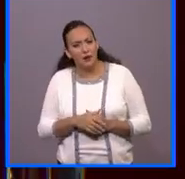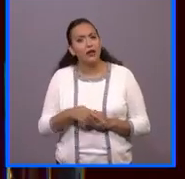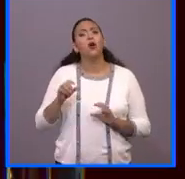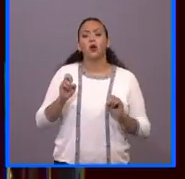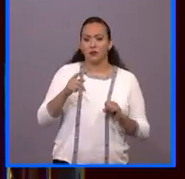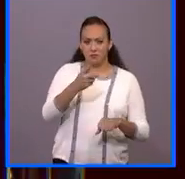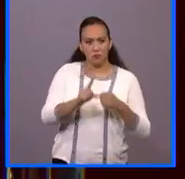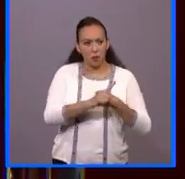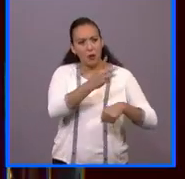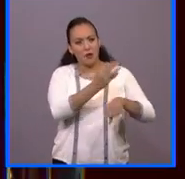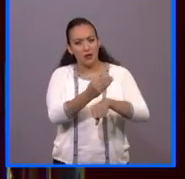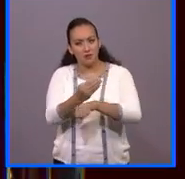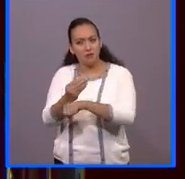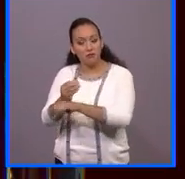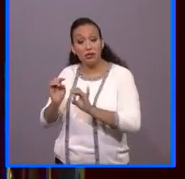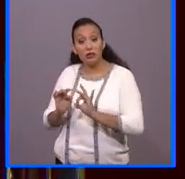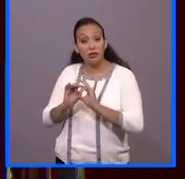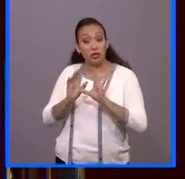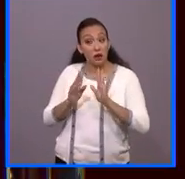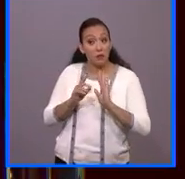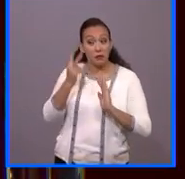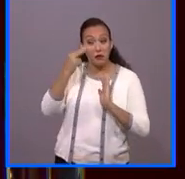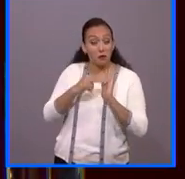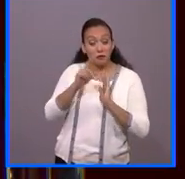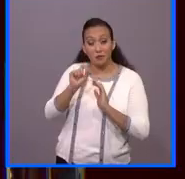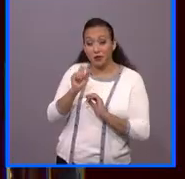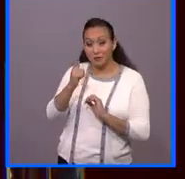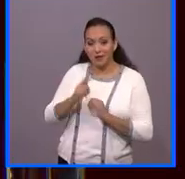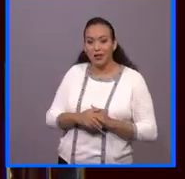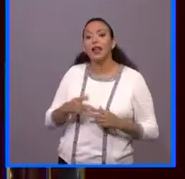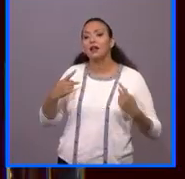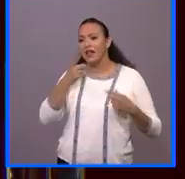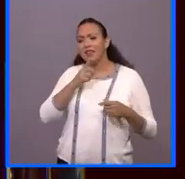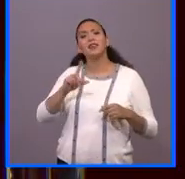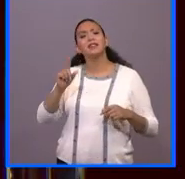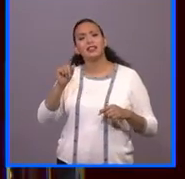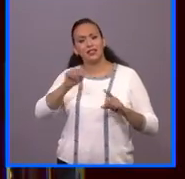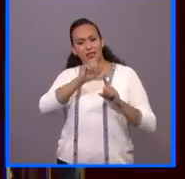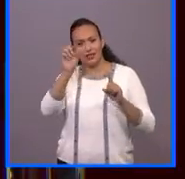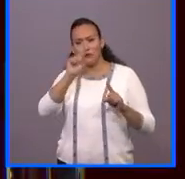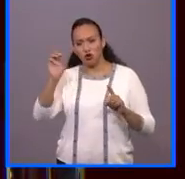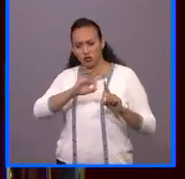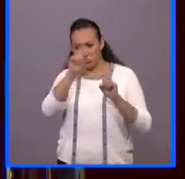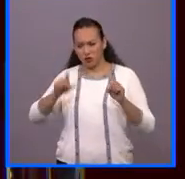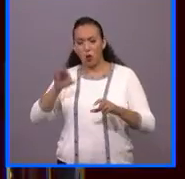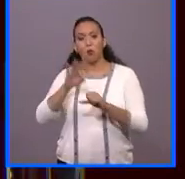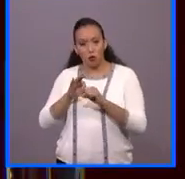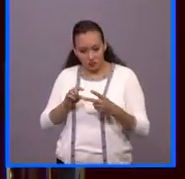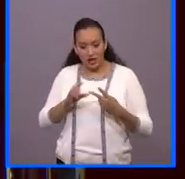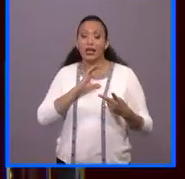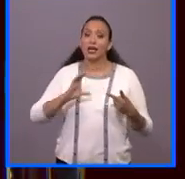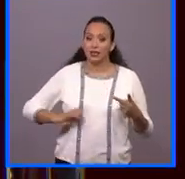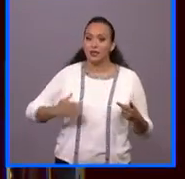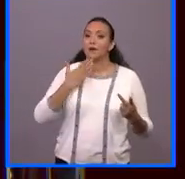problemas, que si mañana o en el 2027 el gobierno consigue que vote un 70% al padrón, si conseguimos que haya